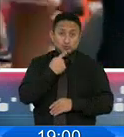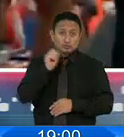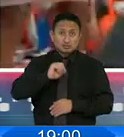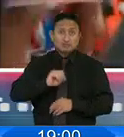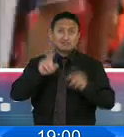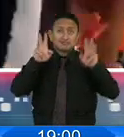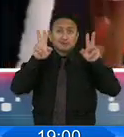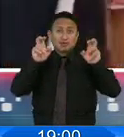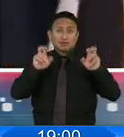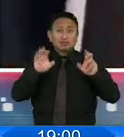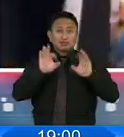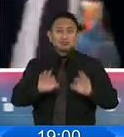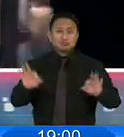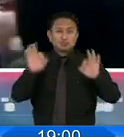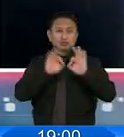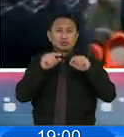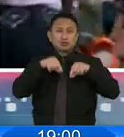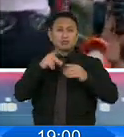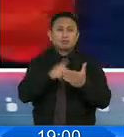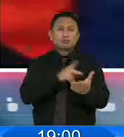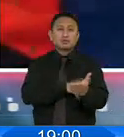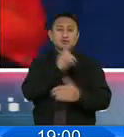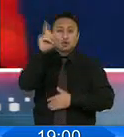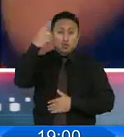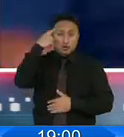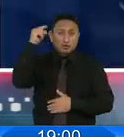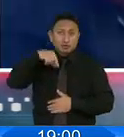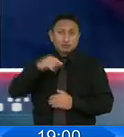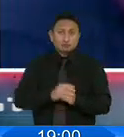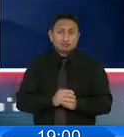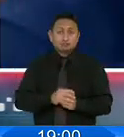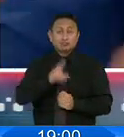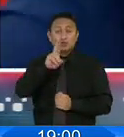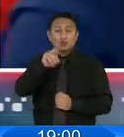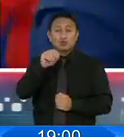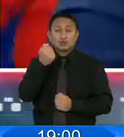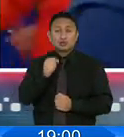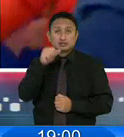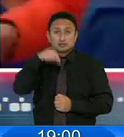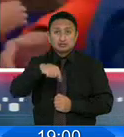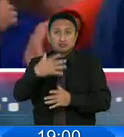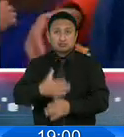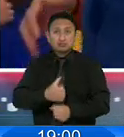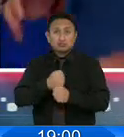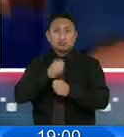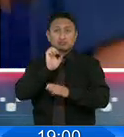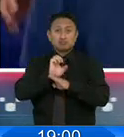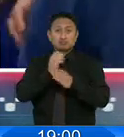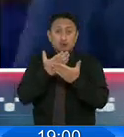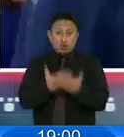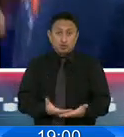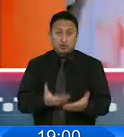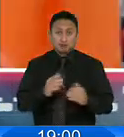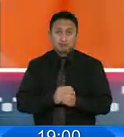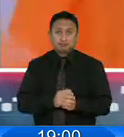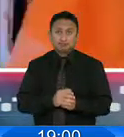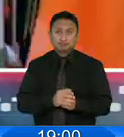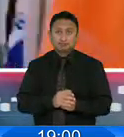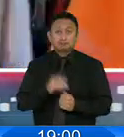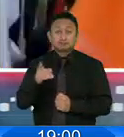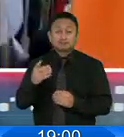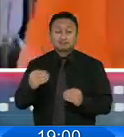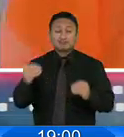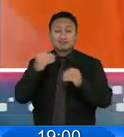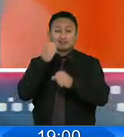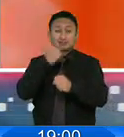partes importantes de lo que sería el proyecto de gobierno de UNES, entre esos la recuperación económica y la recuperación del empleo. En